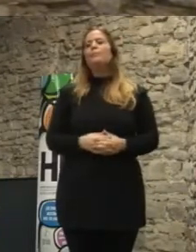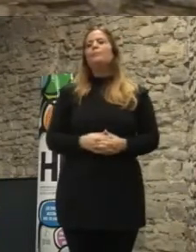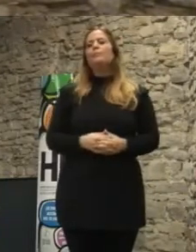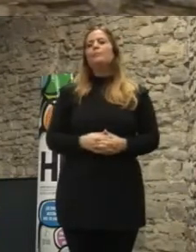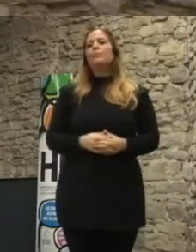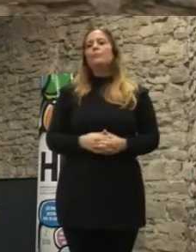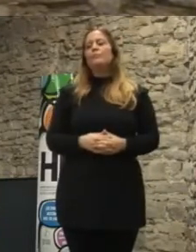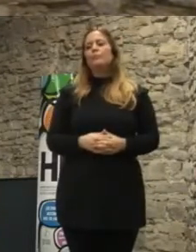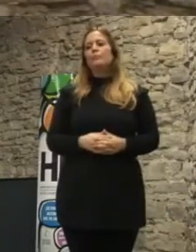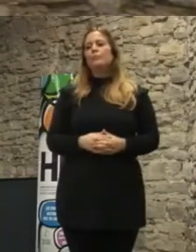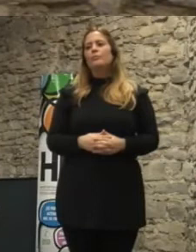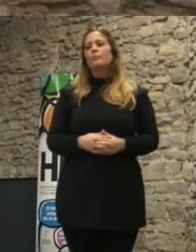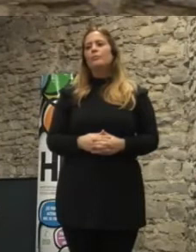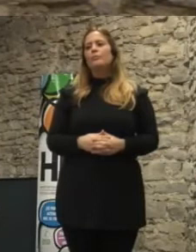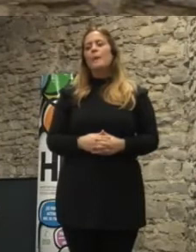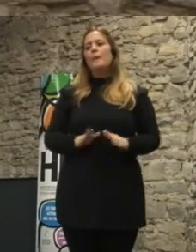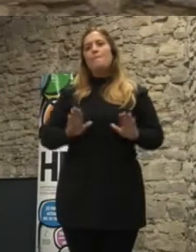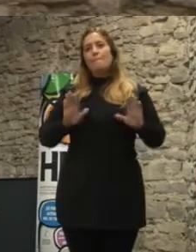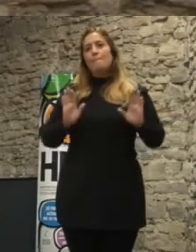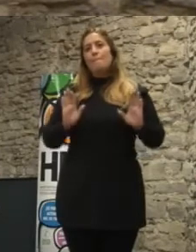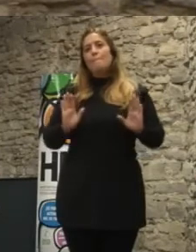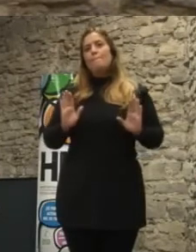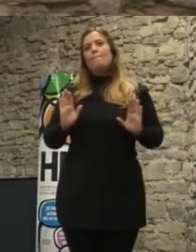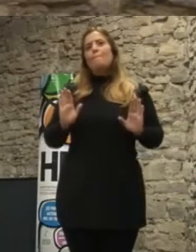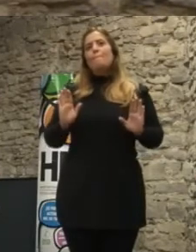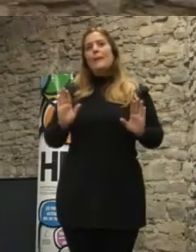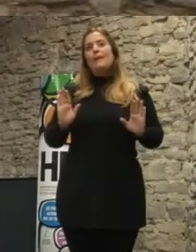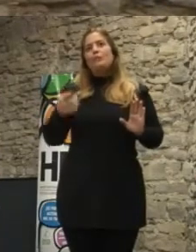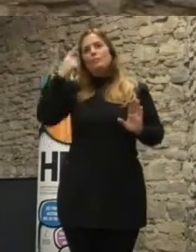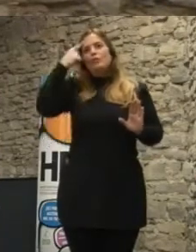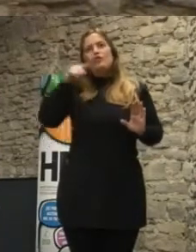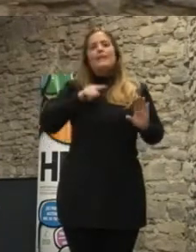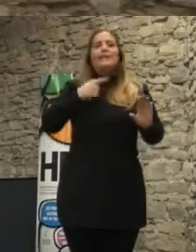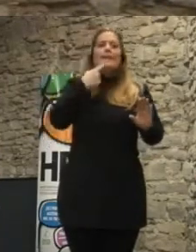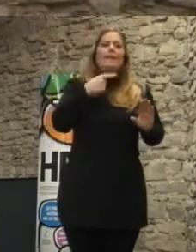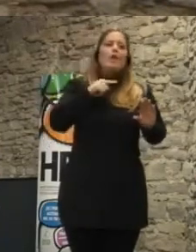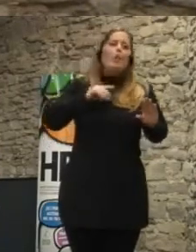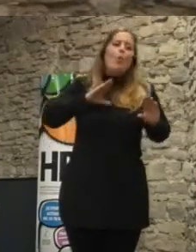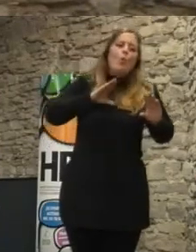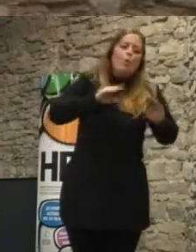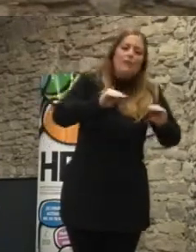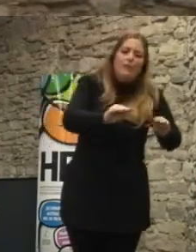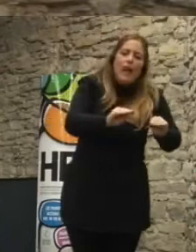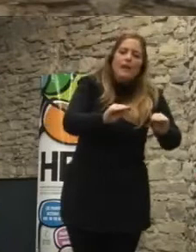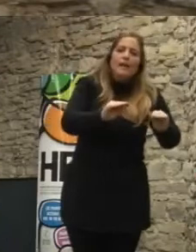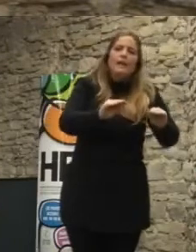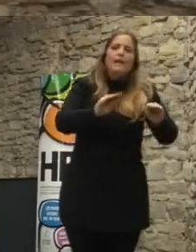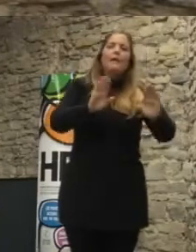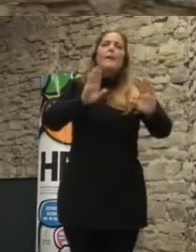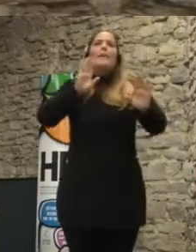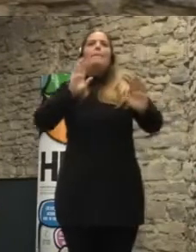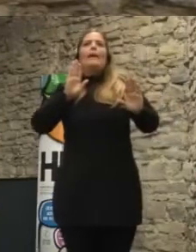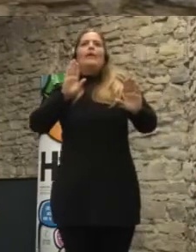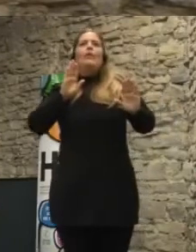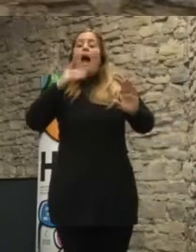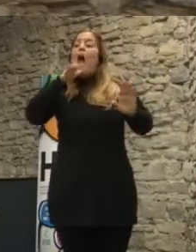Pero estamos, no sé si utilizar, ya lo veremos, ¿no? Pero estamos en crisis, lo planteo ya como una afirmación o